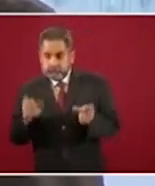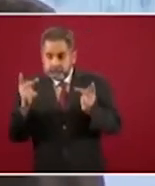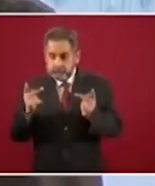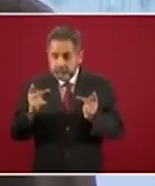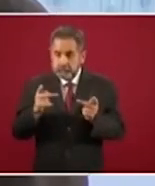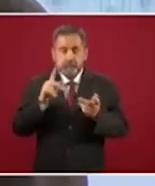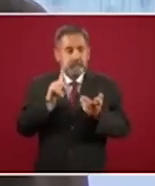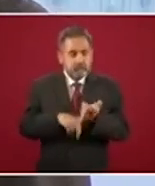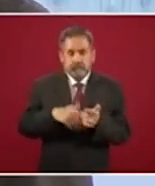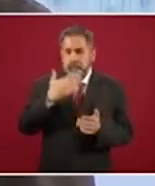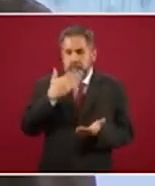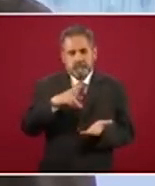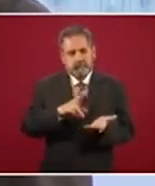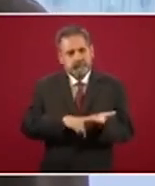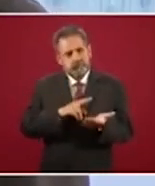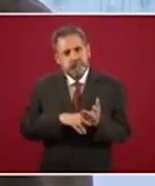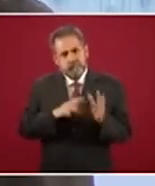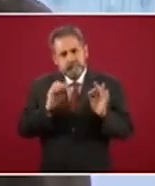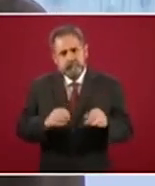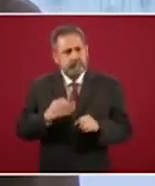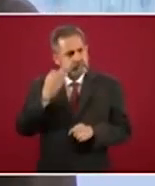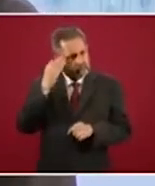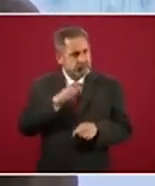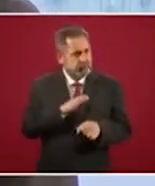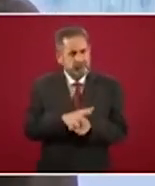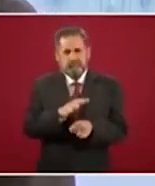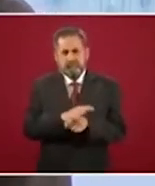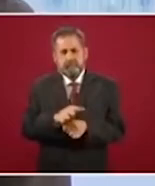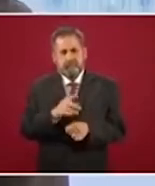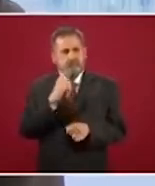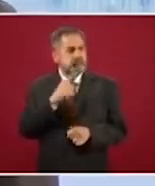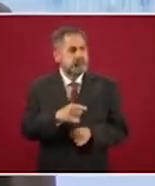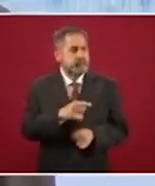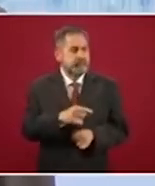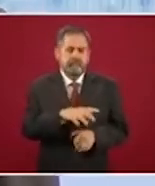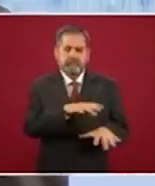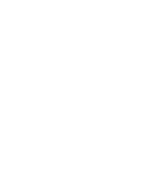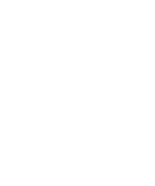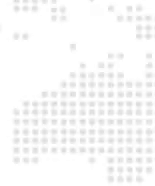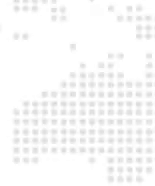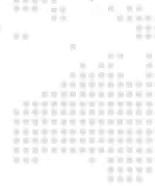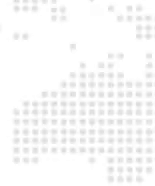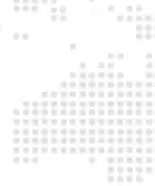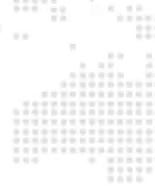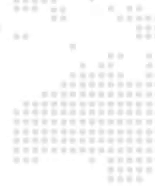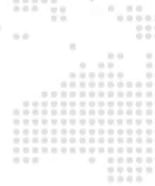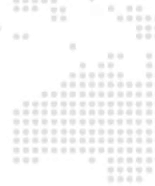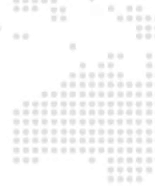en un buen valor, con tiempo para asegurar un buen precio para el gobierno federal.